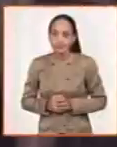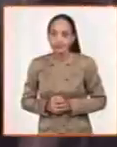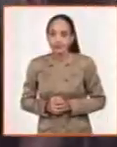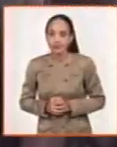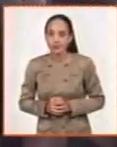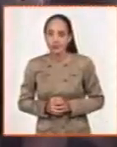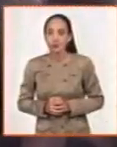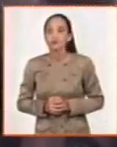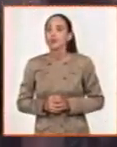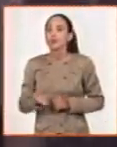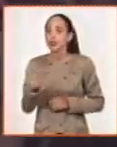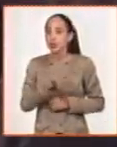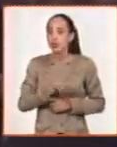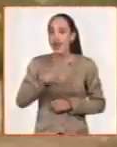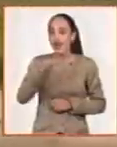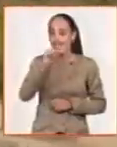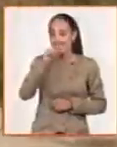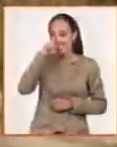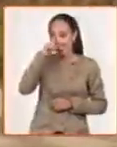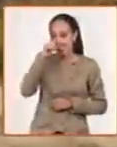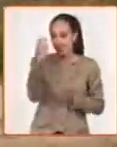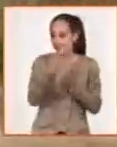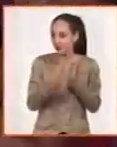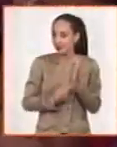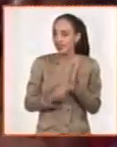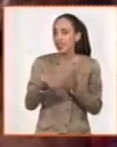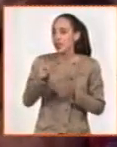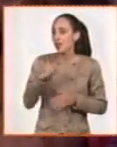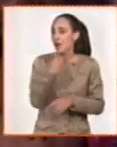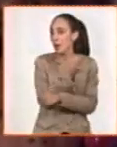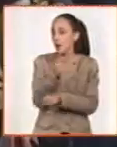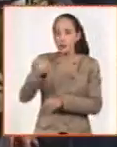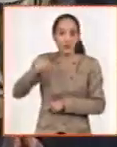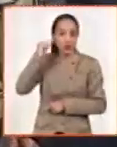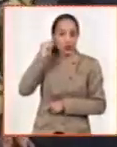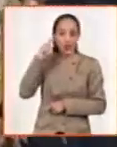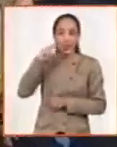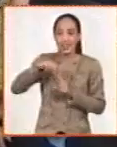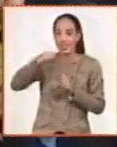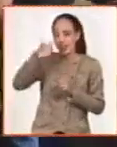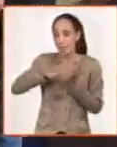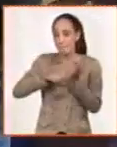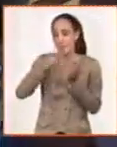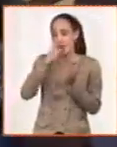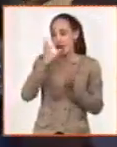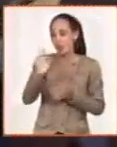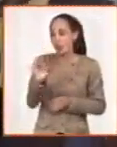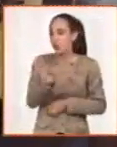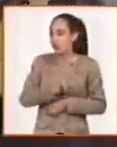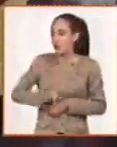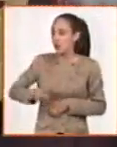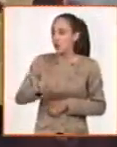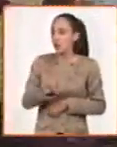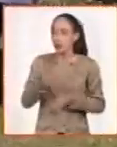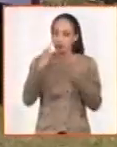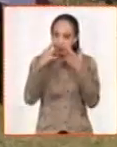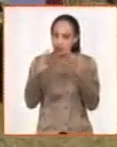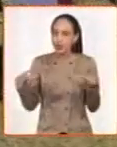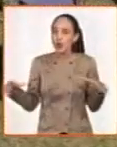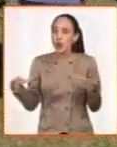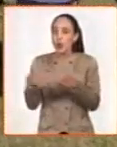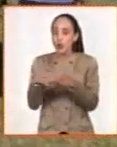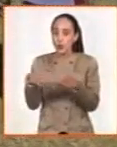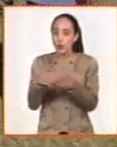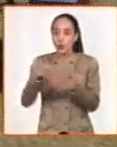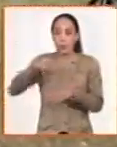Iri Fundora, el inigualable carisma de la maestra Rita del Prado y el valor del grupo pinareño Titirivida,